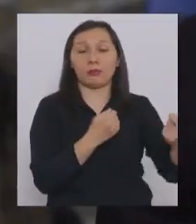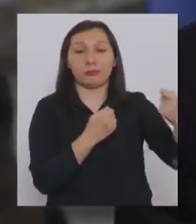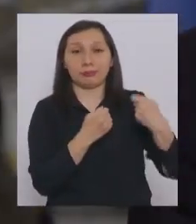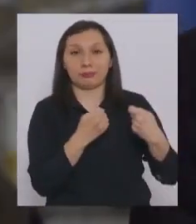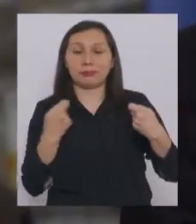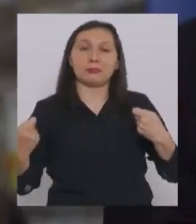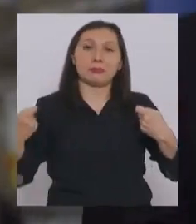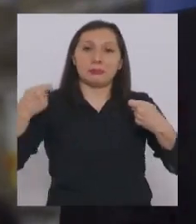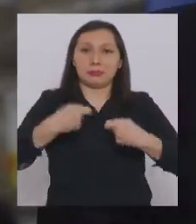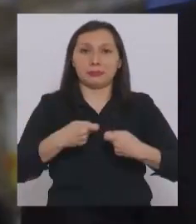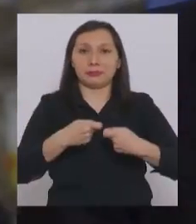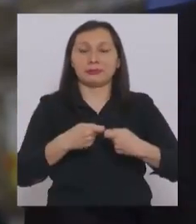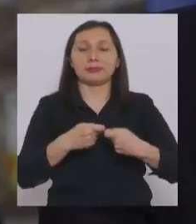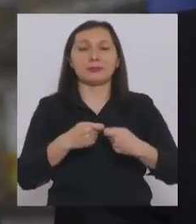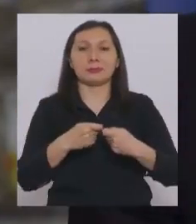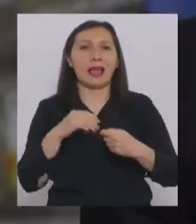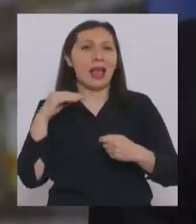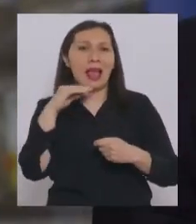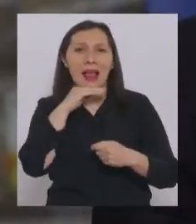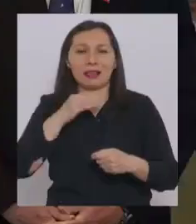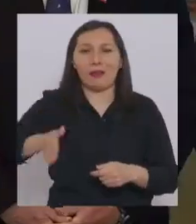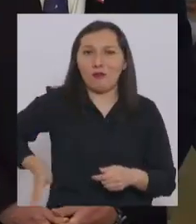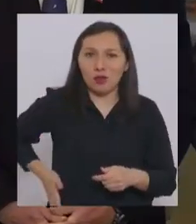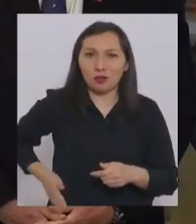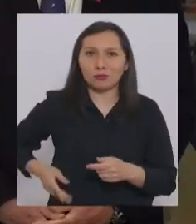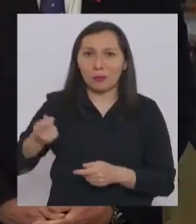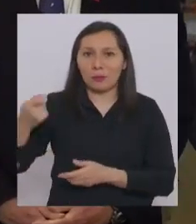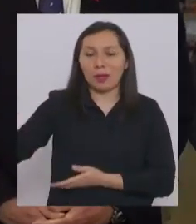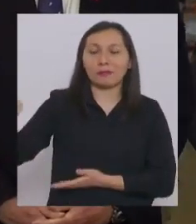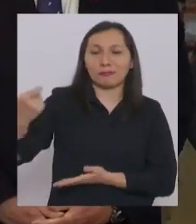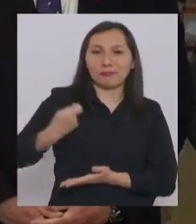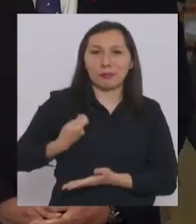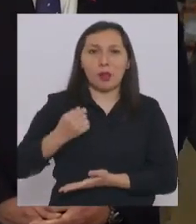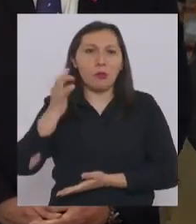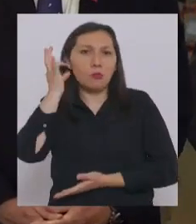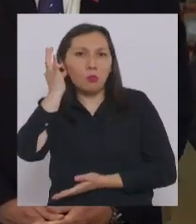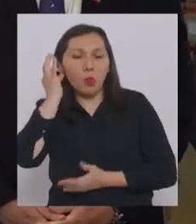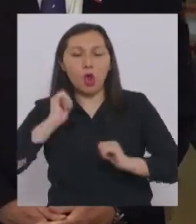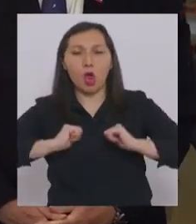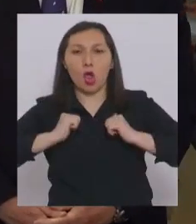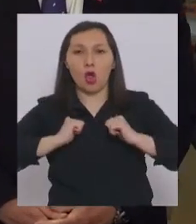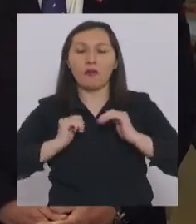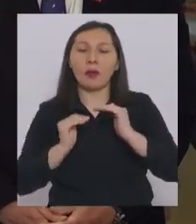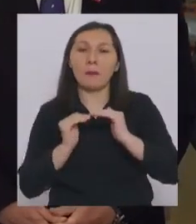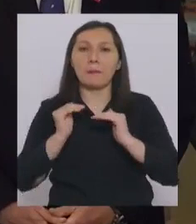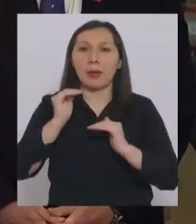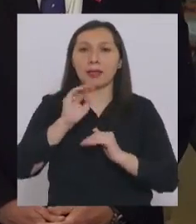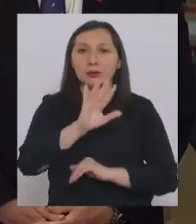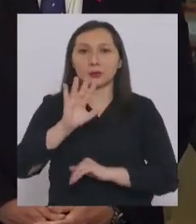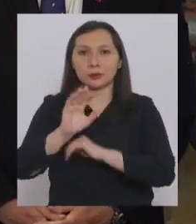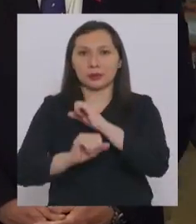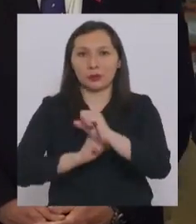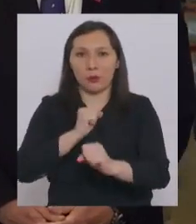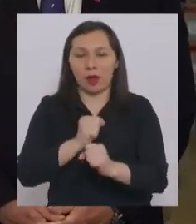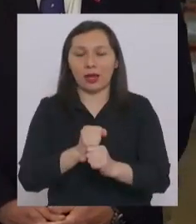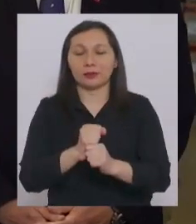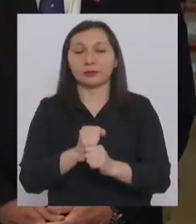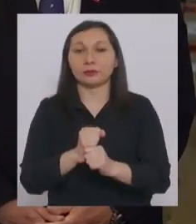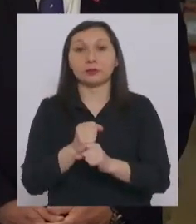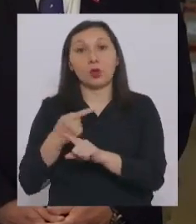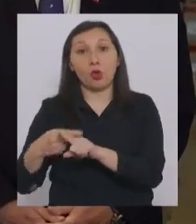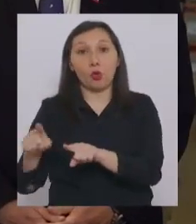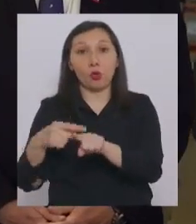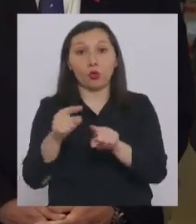va directamente al bolsillo de las mujeres, los jóvenes y los mayores de 55 años. Los